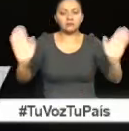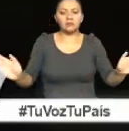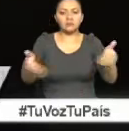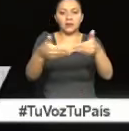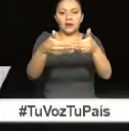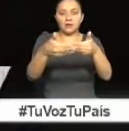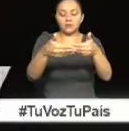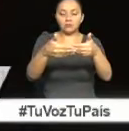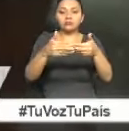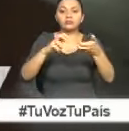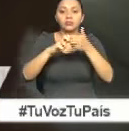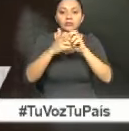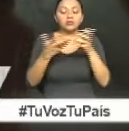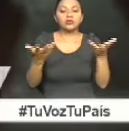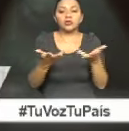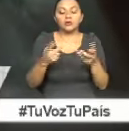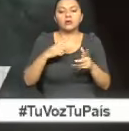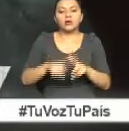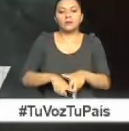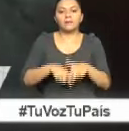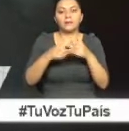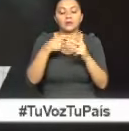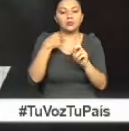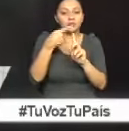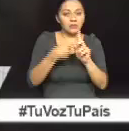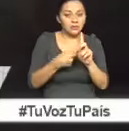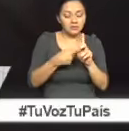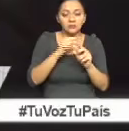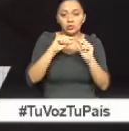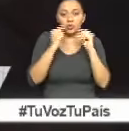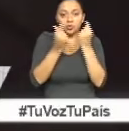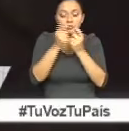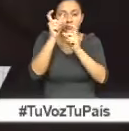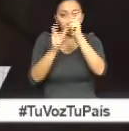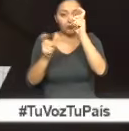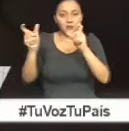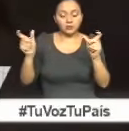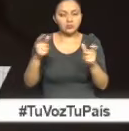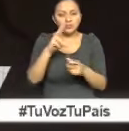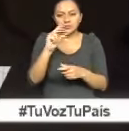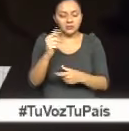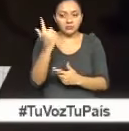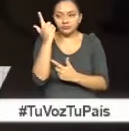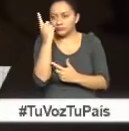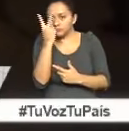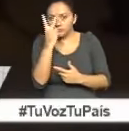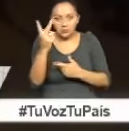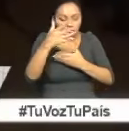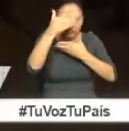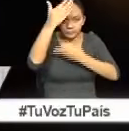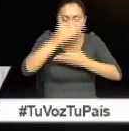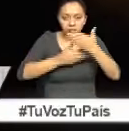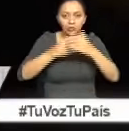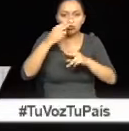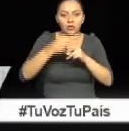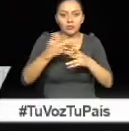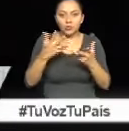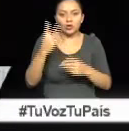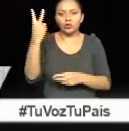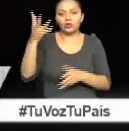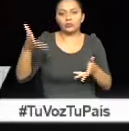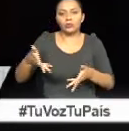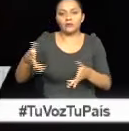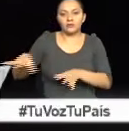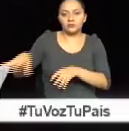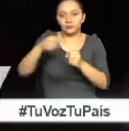El ataque se produce después de que a comienzos de mes un grupo de hombres armados no identificados secuestrara en Kabul a 2